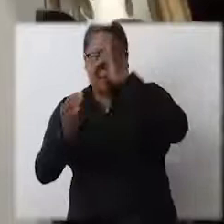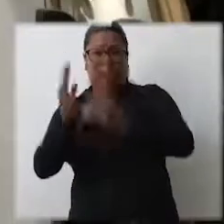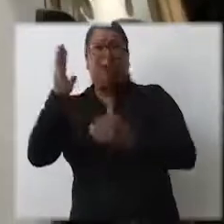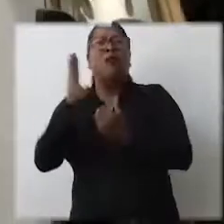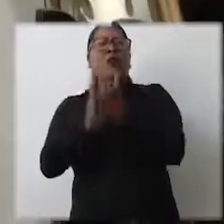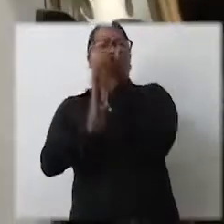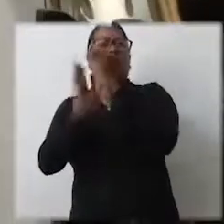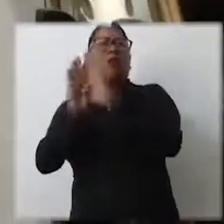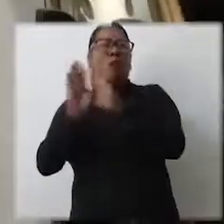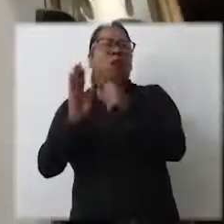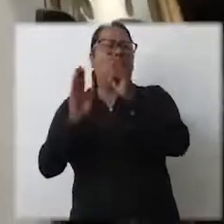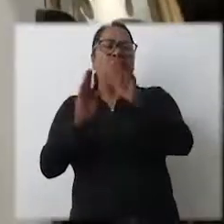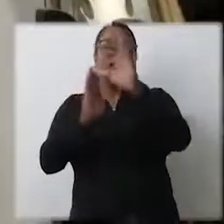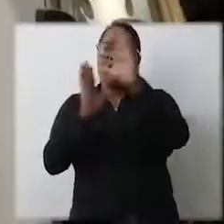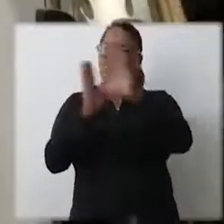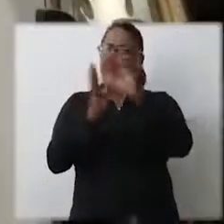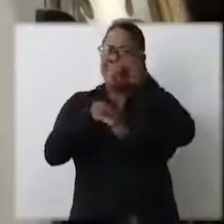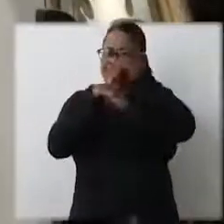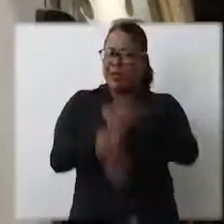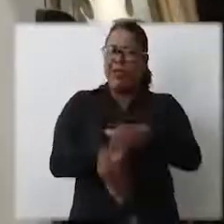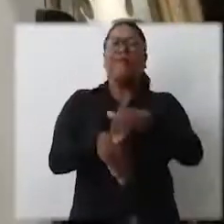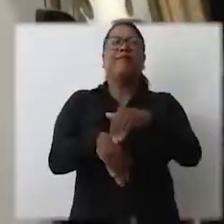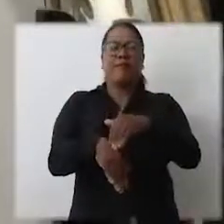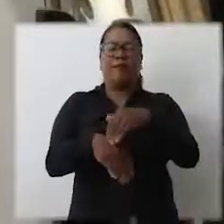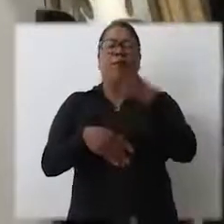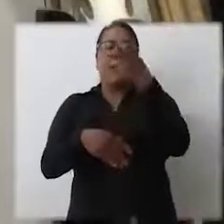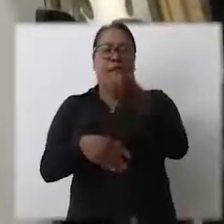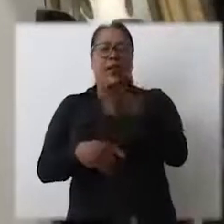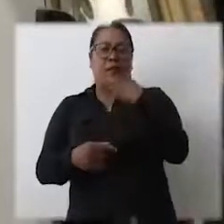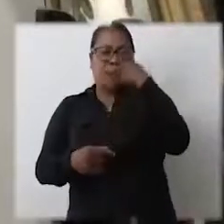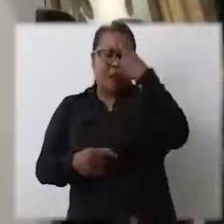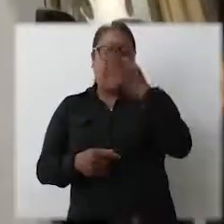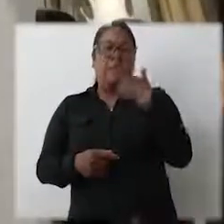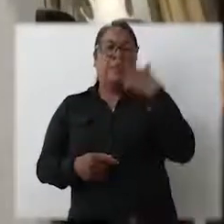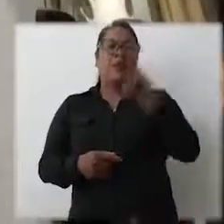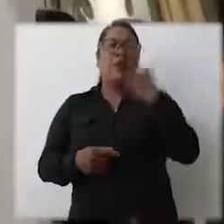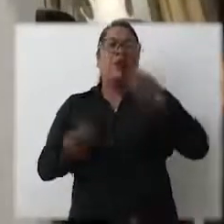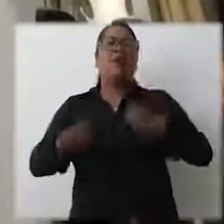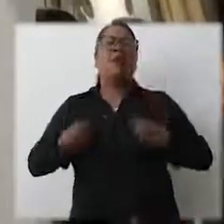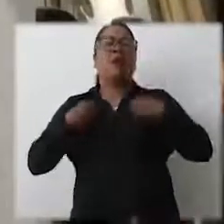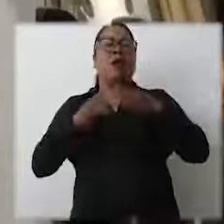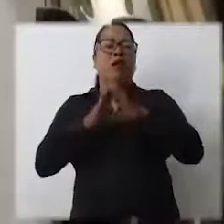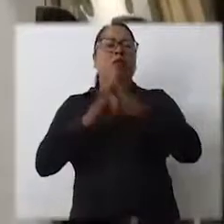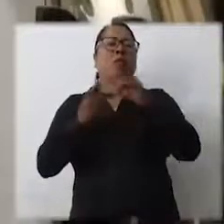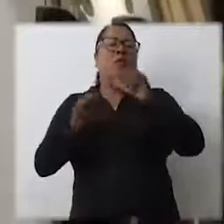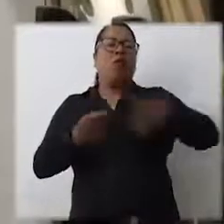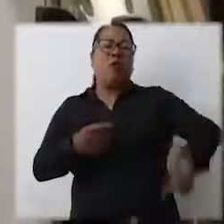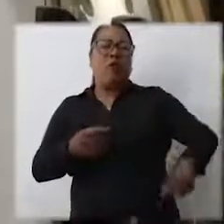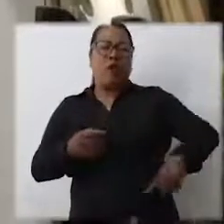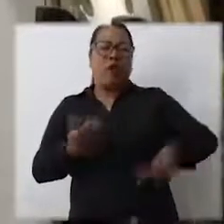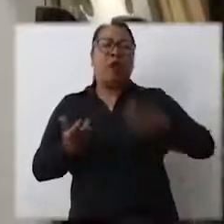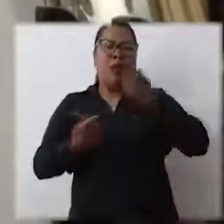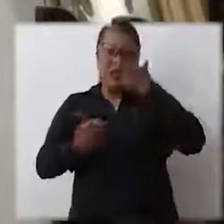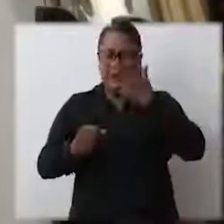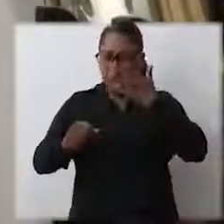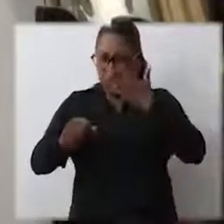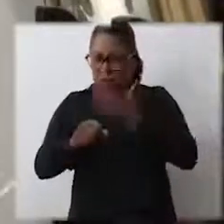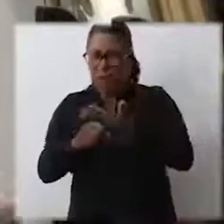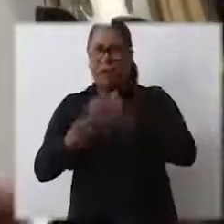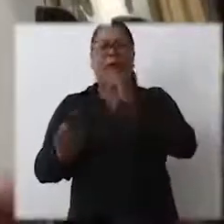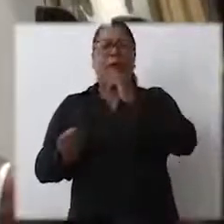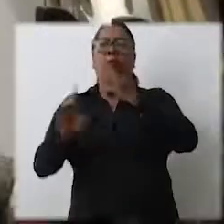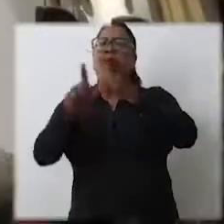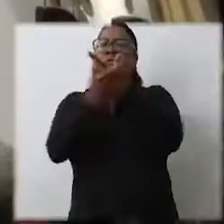de incorporar el lenguaje incluyente en todos los artículos de nuestro bando de policía y gobierno. Es cuanto,